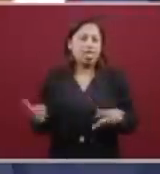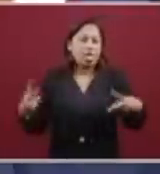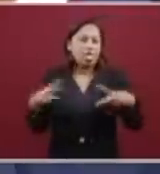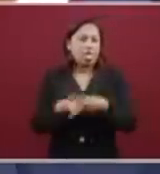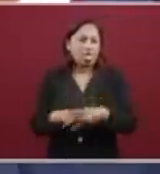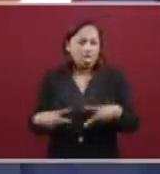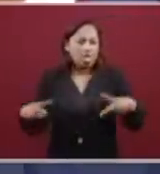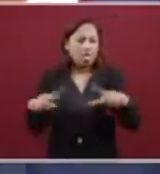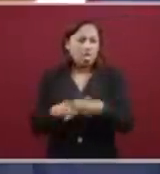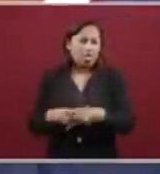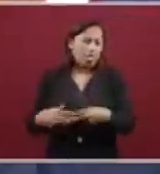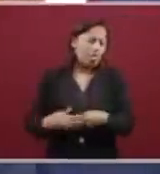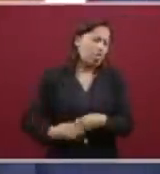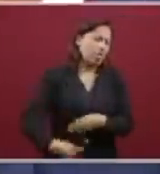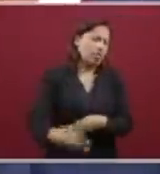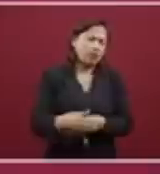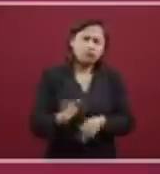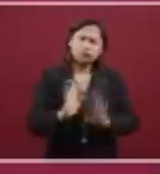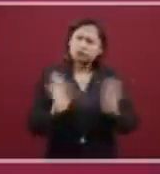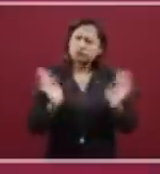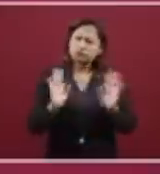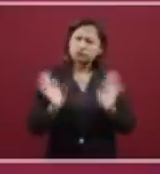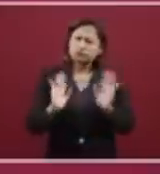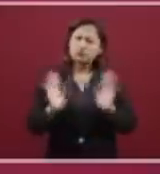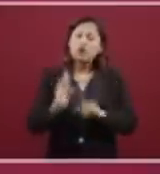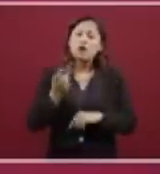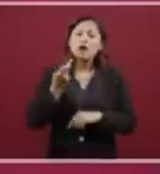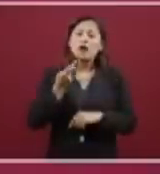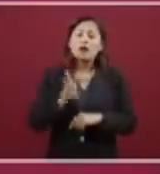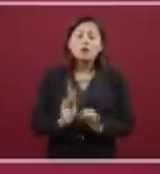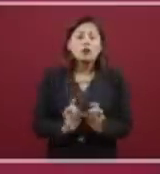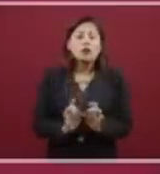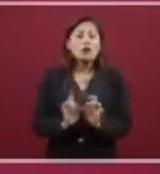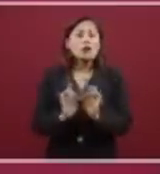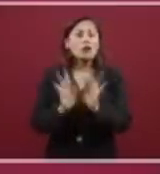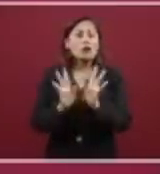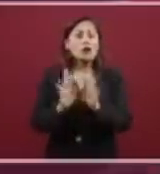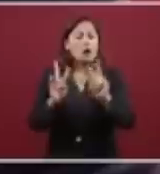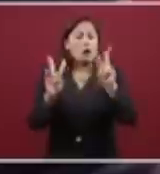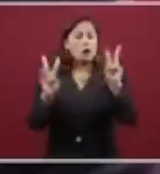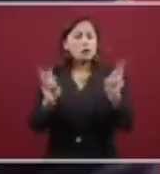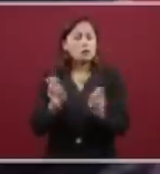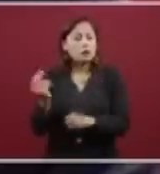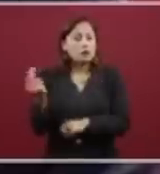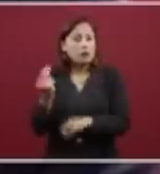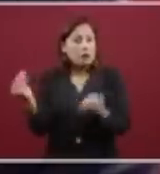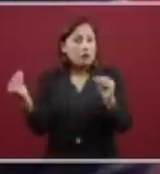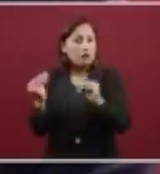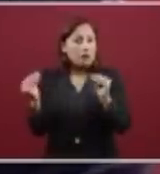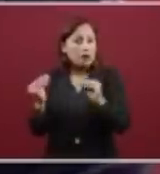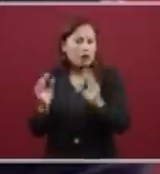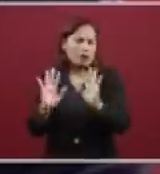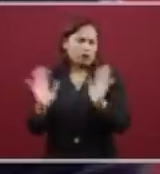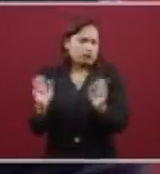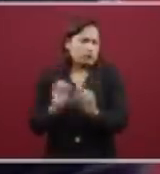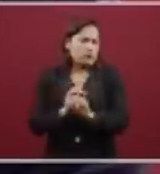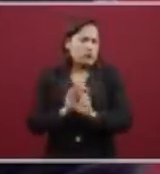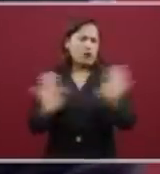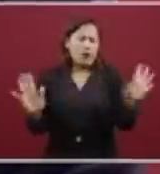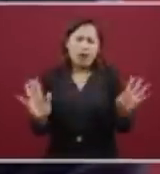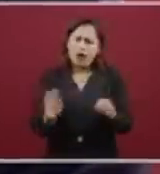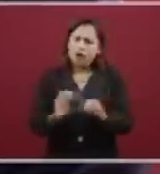pero cuando se requiere cuando se necesite pues aclarar las cosas